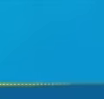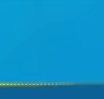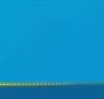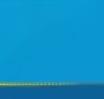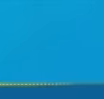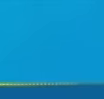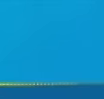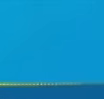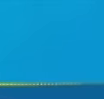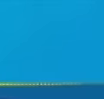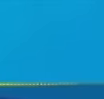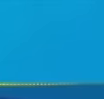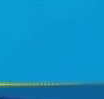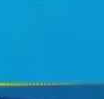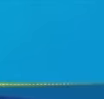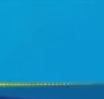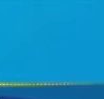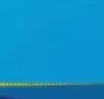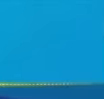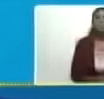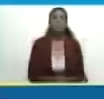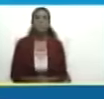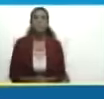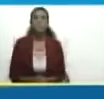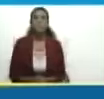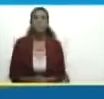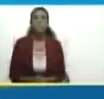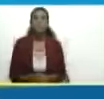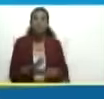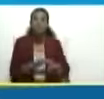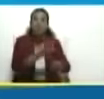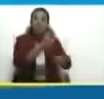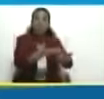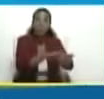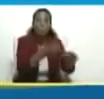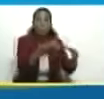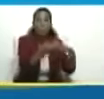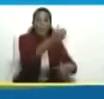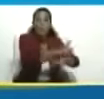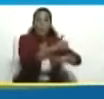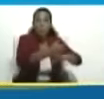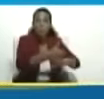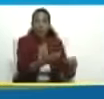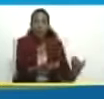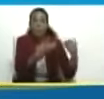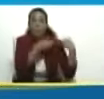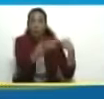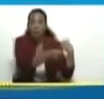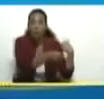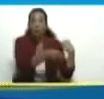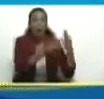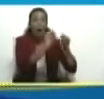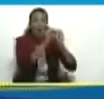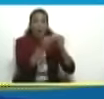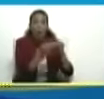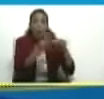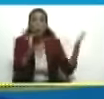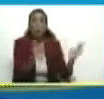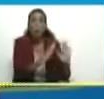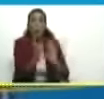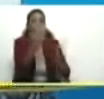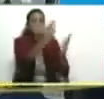plan para que el lunes me presenten un verdadero gran plan de asfaltado y de arreglo de la vialidad de todo el